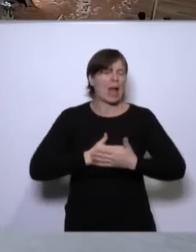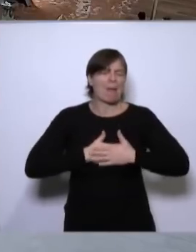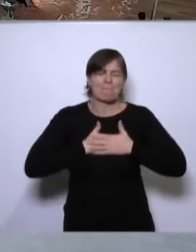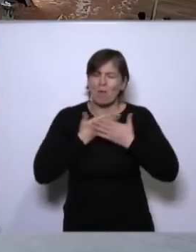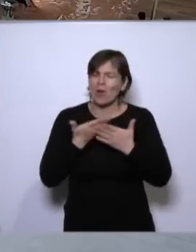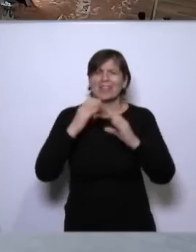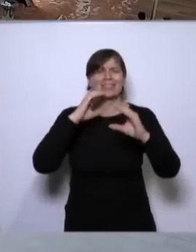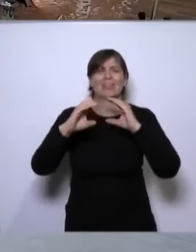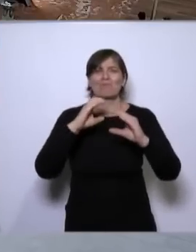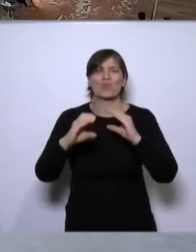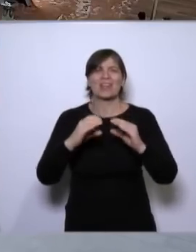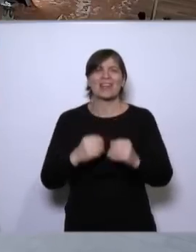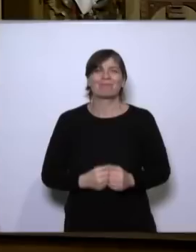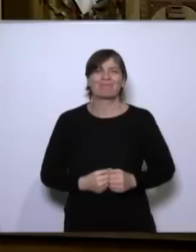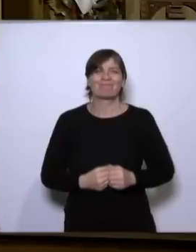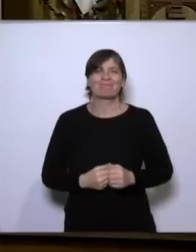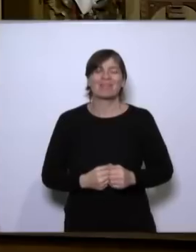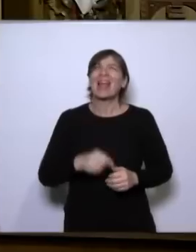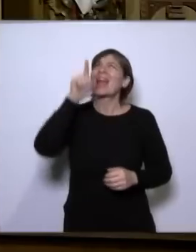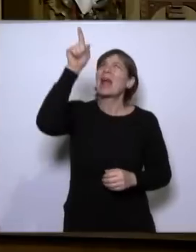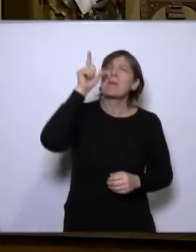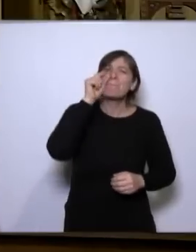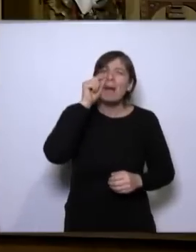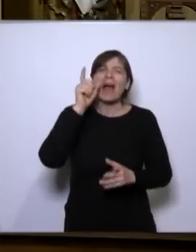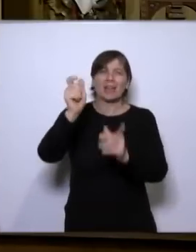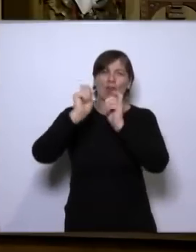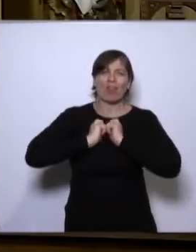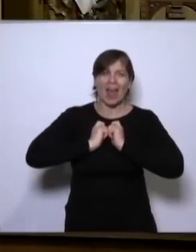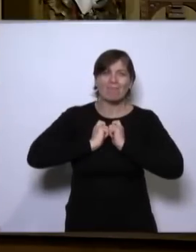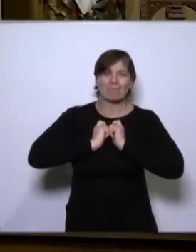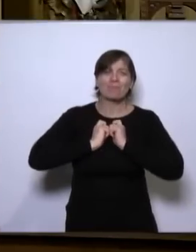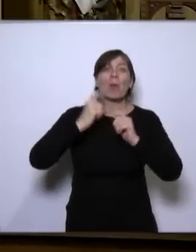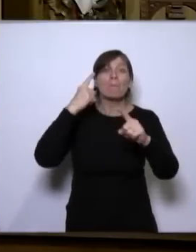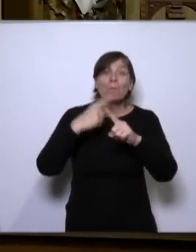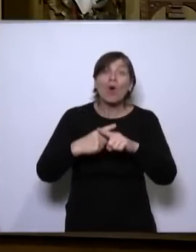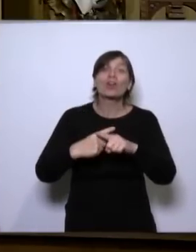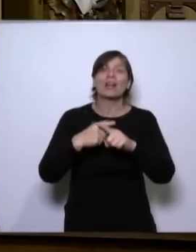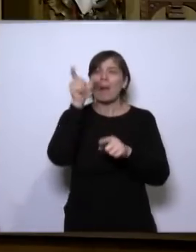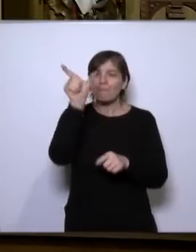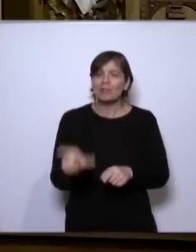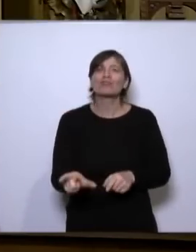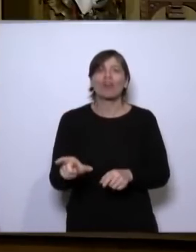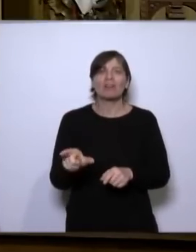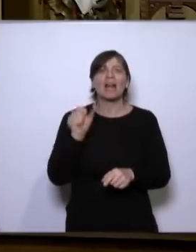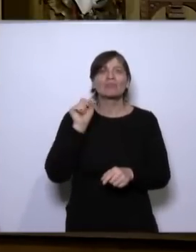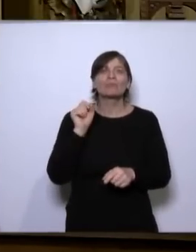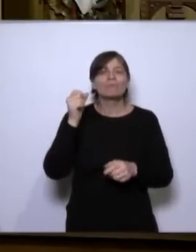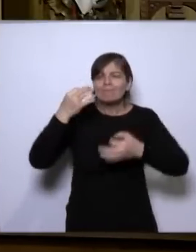amor que se comunica. El Padre es quien lo da por mediación de aquel que es su